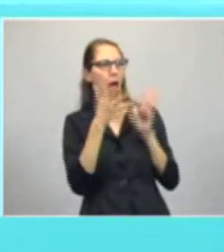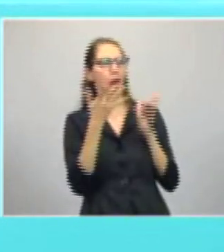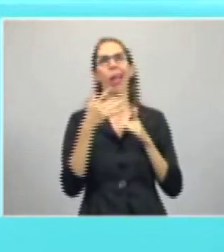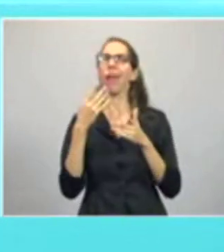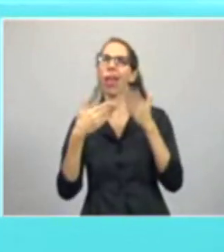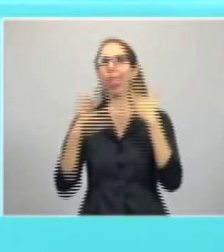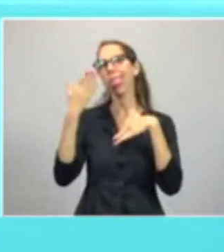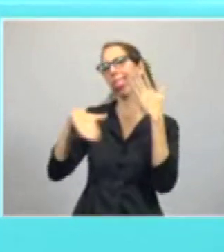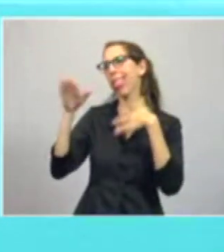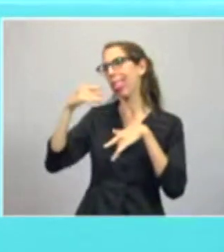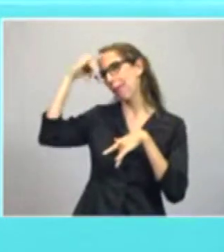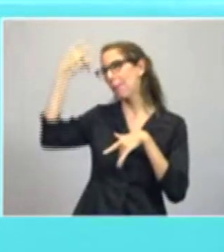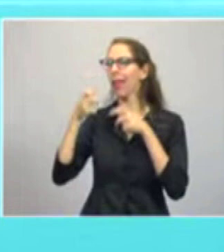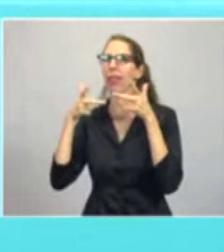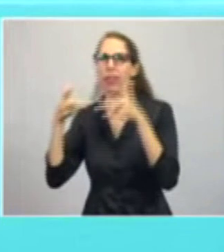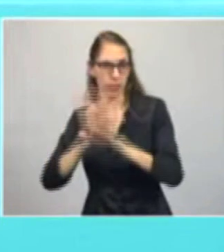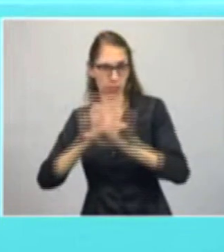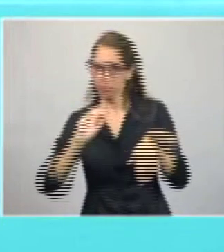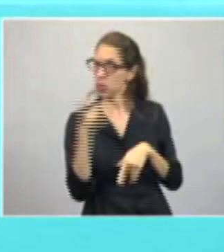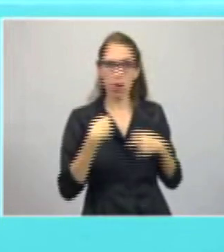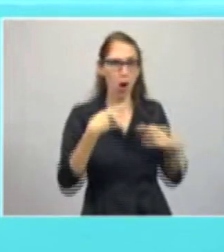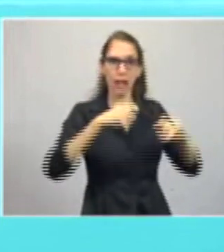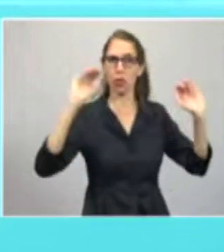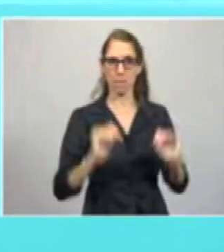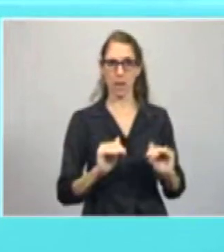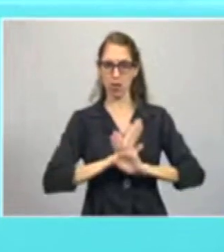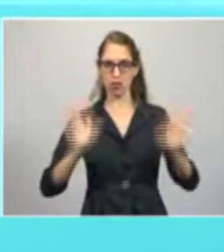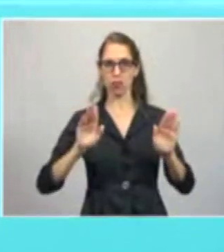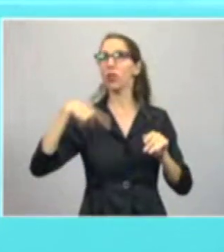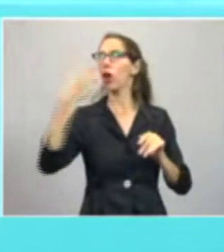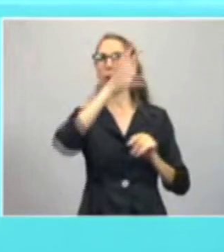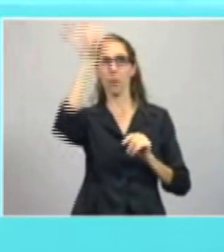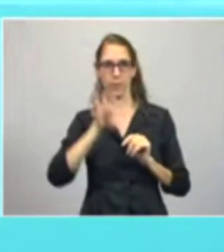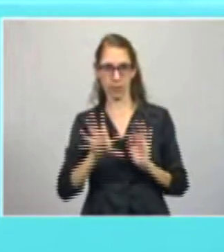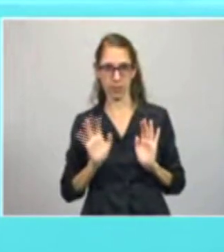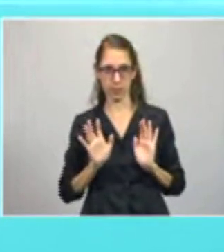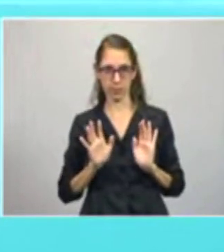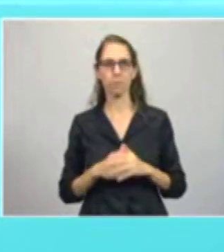cosas. así que fue la que menos gastó. Y para que tengan alguna idea, si uno pone